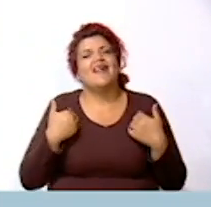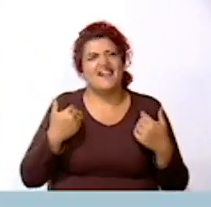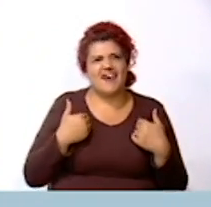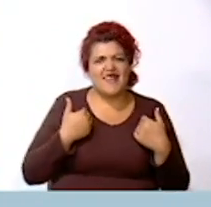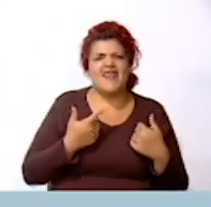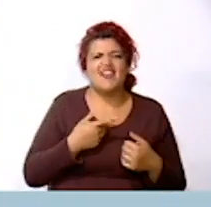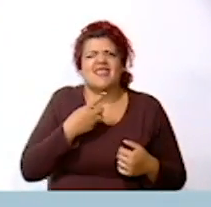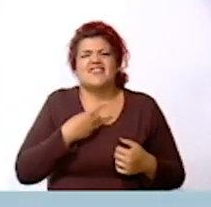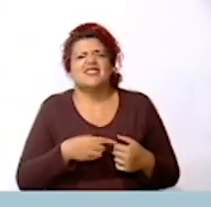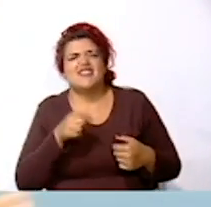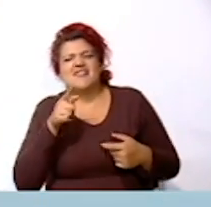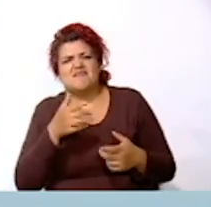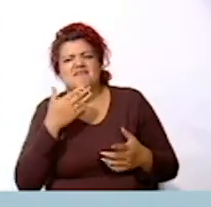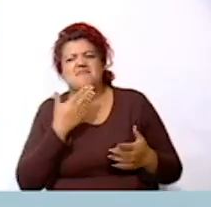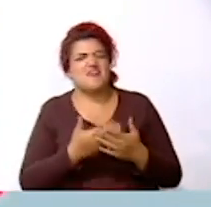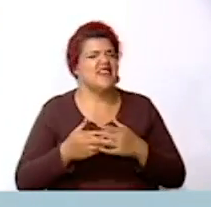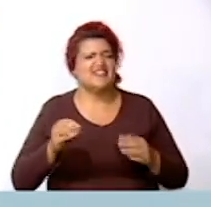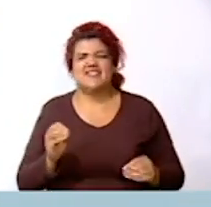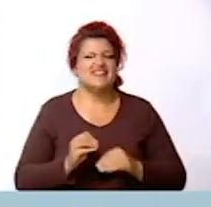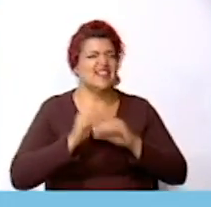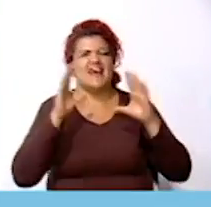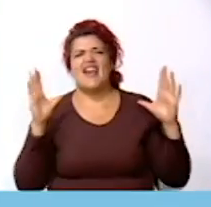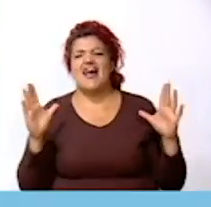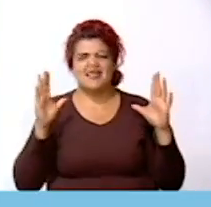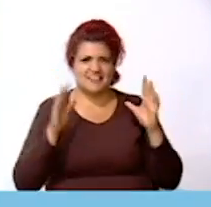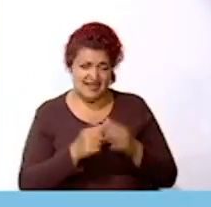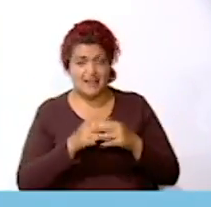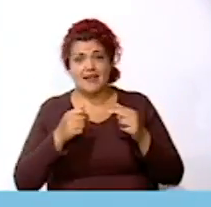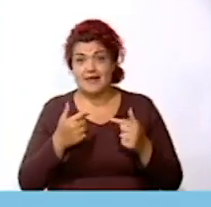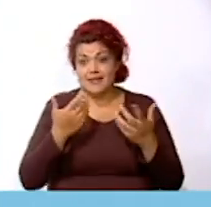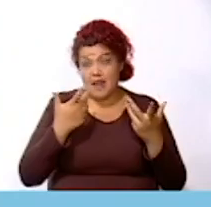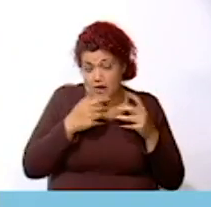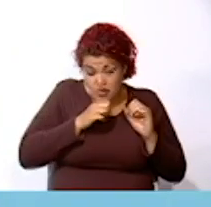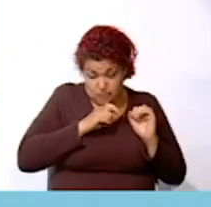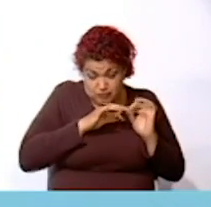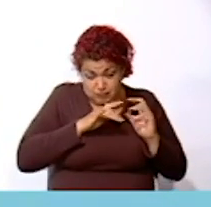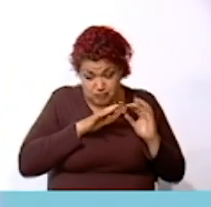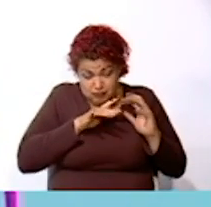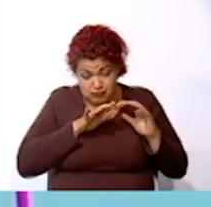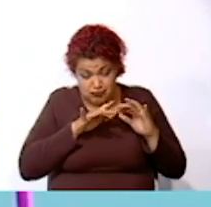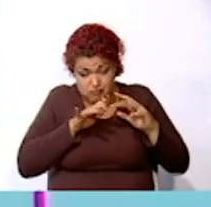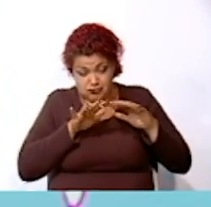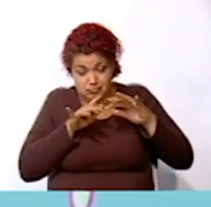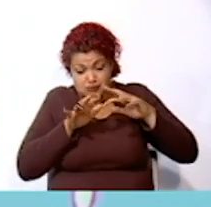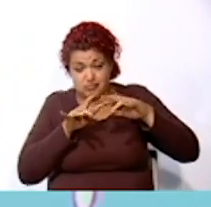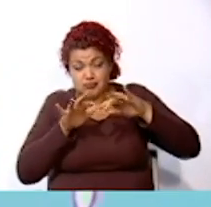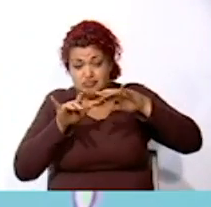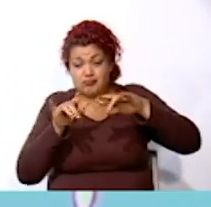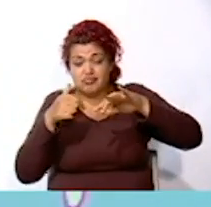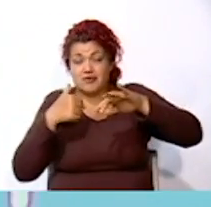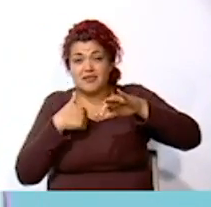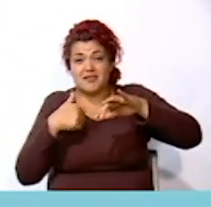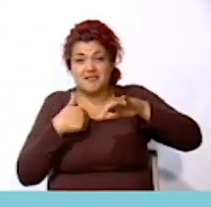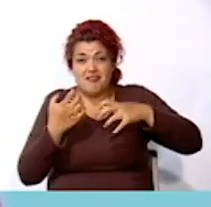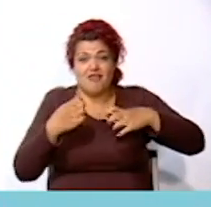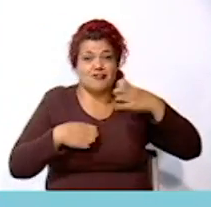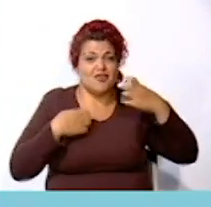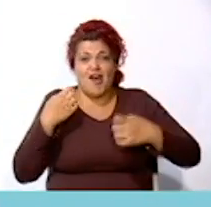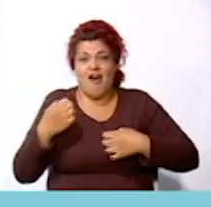desearles un buen día Quiero se expanda con el viento mi gran